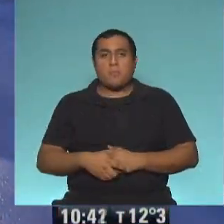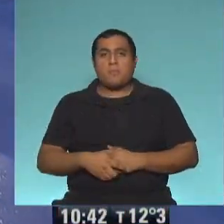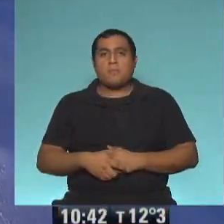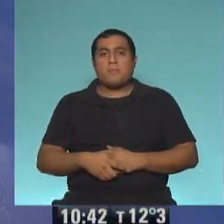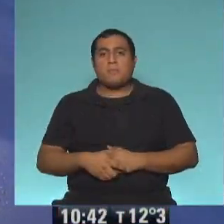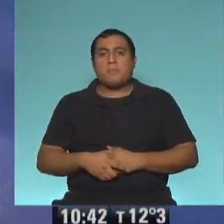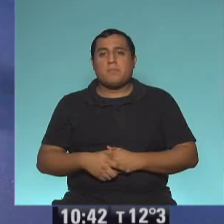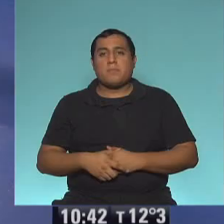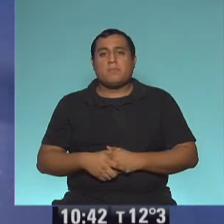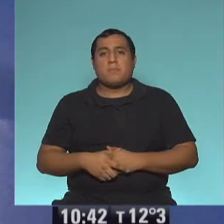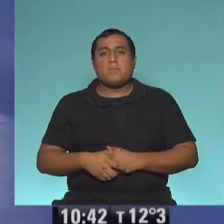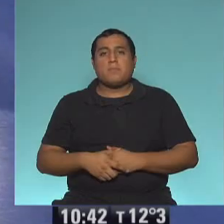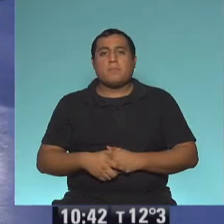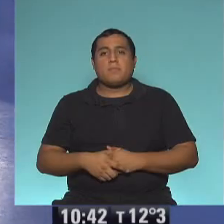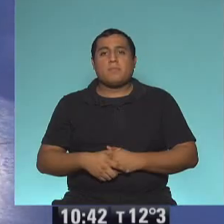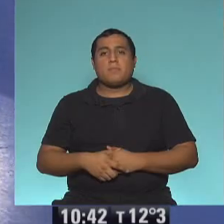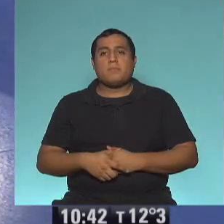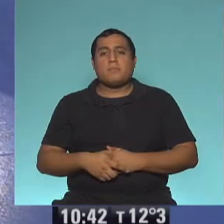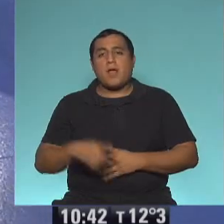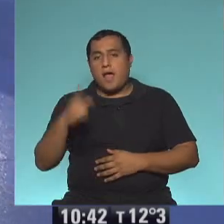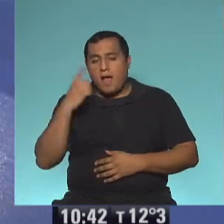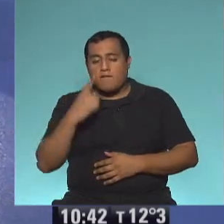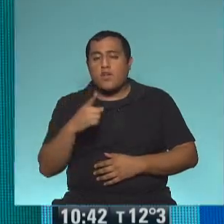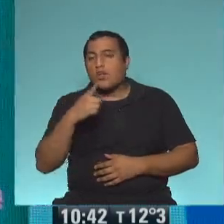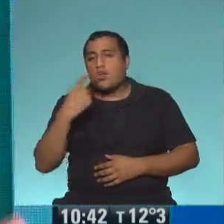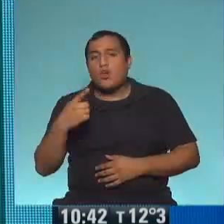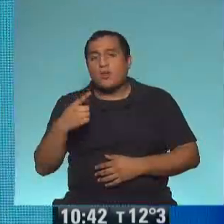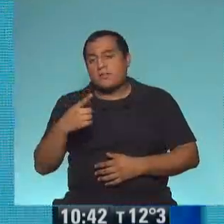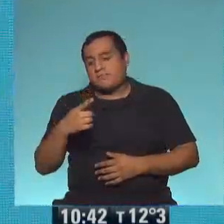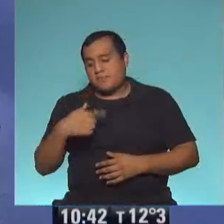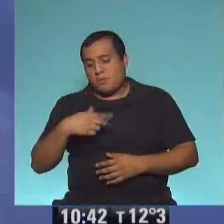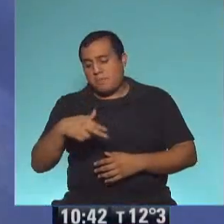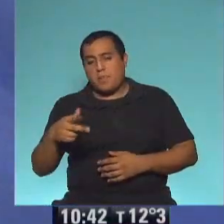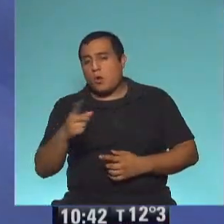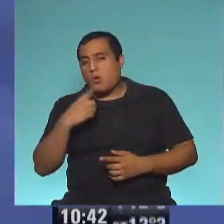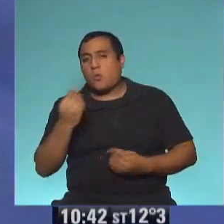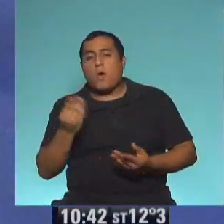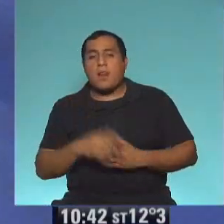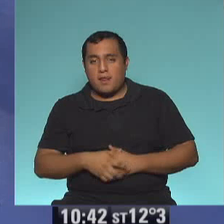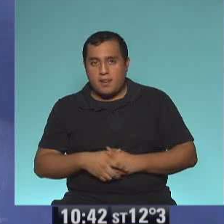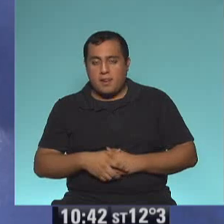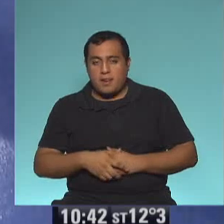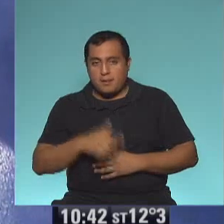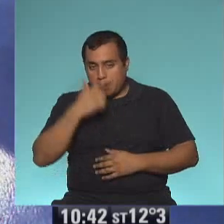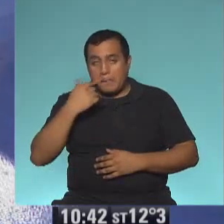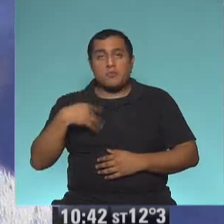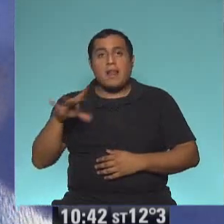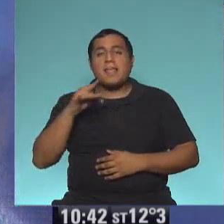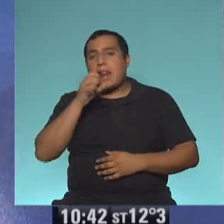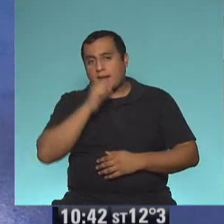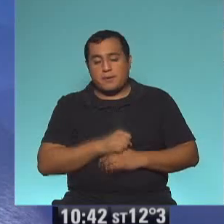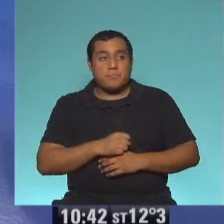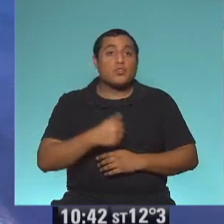va a ser el color de que tenga que pintar, sus recuadros, digamos. Yo elijo el naranja. Yo